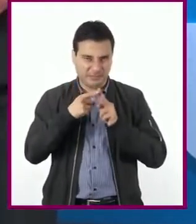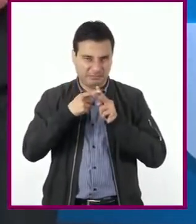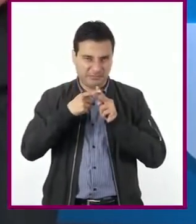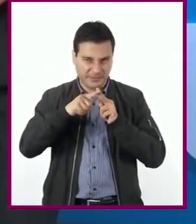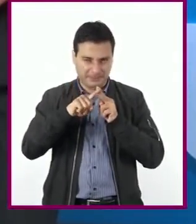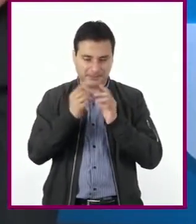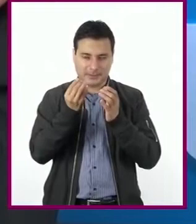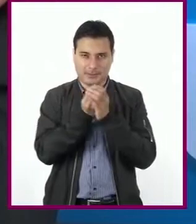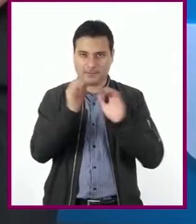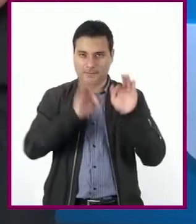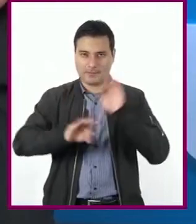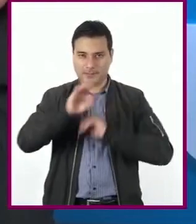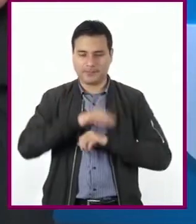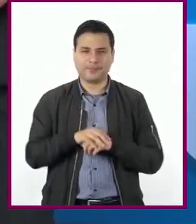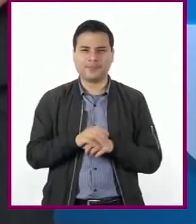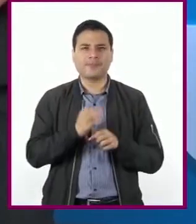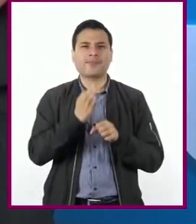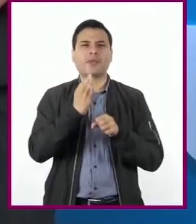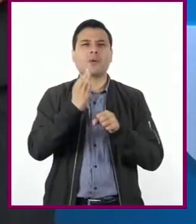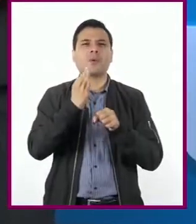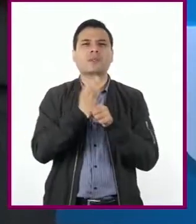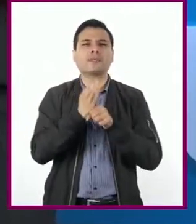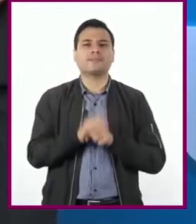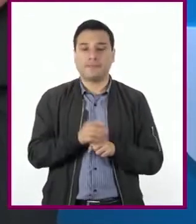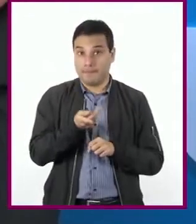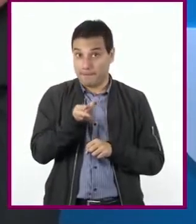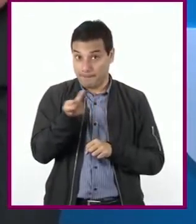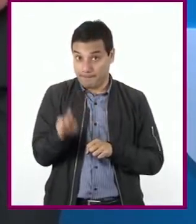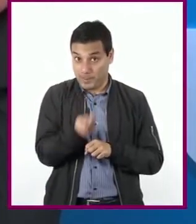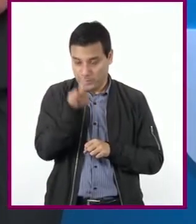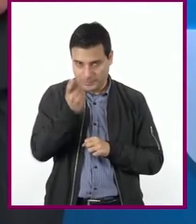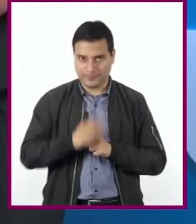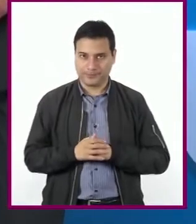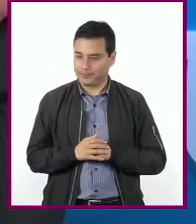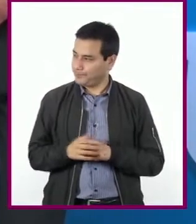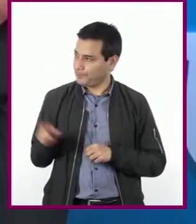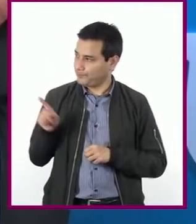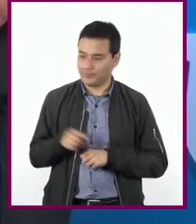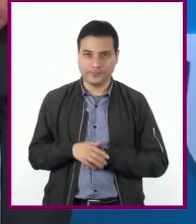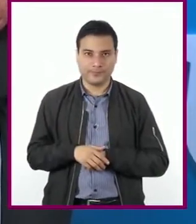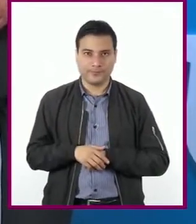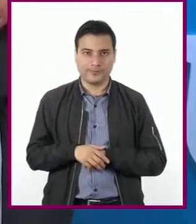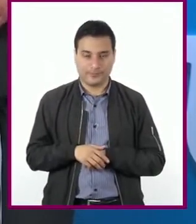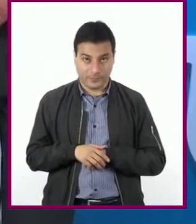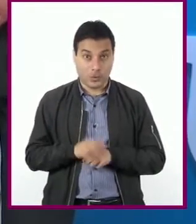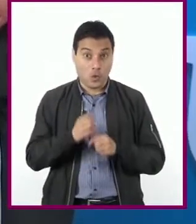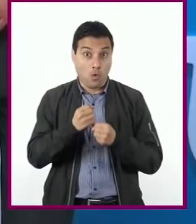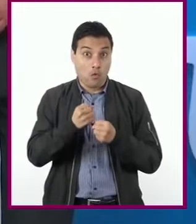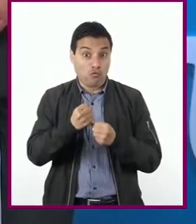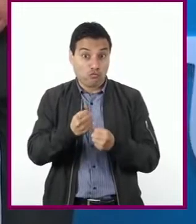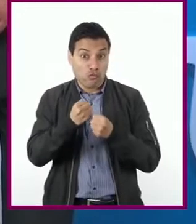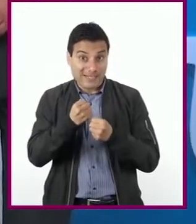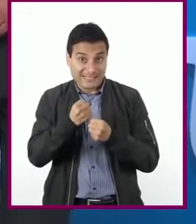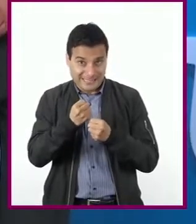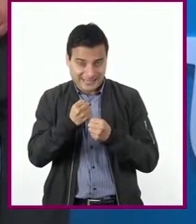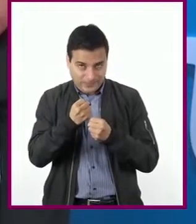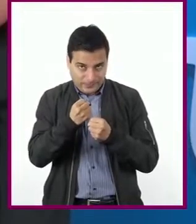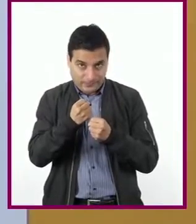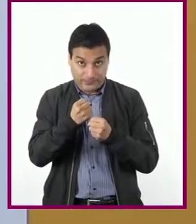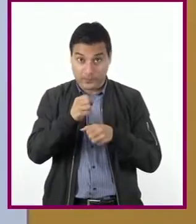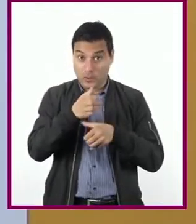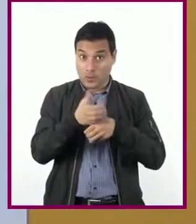de física. Hoy responderemos a esta pregunta: ¿cuáles son los efectos de las fuerzas en los objetos?